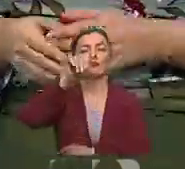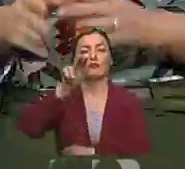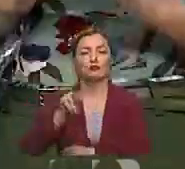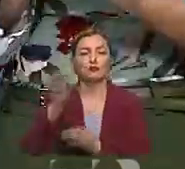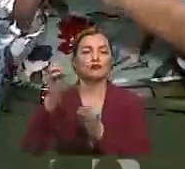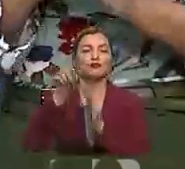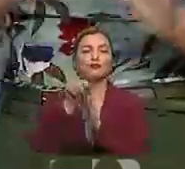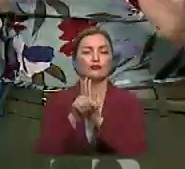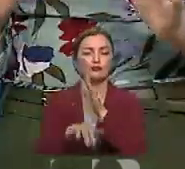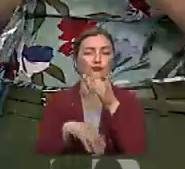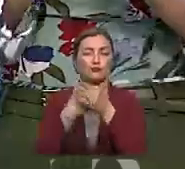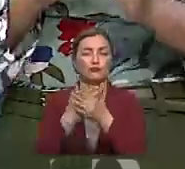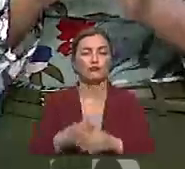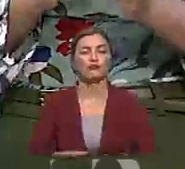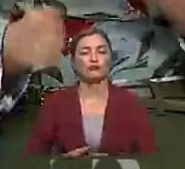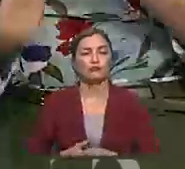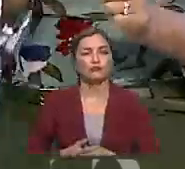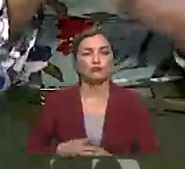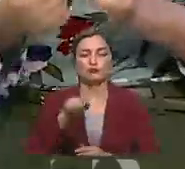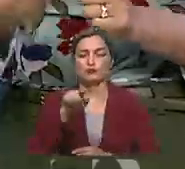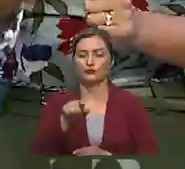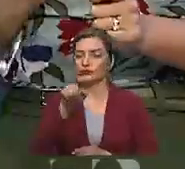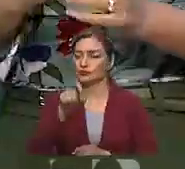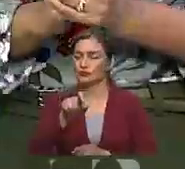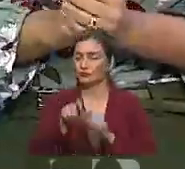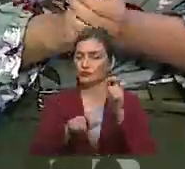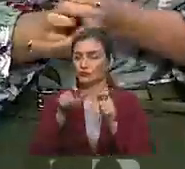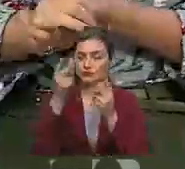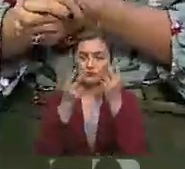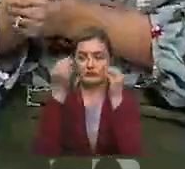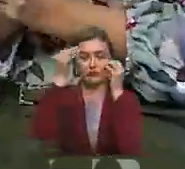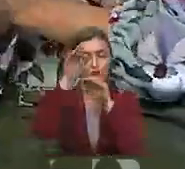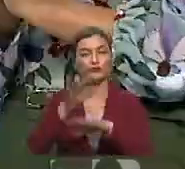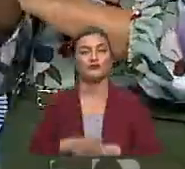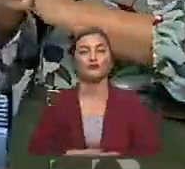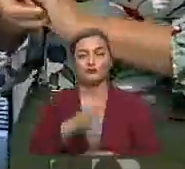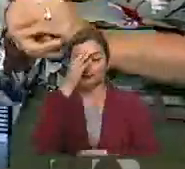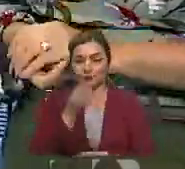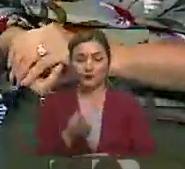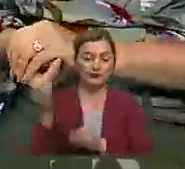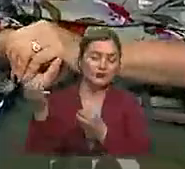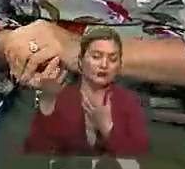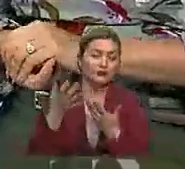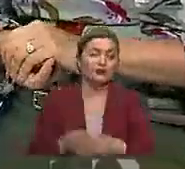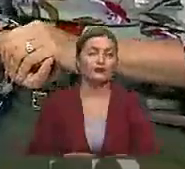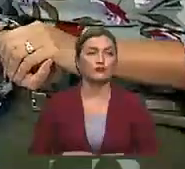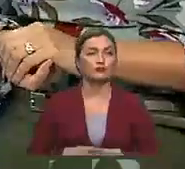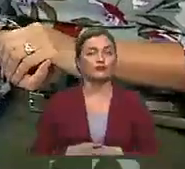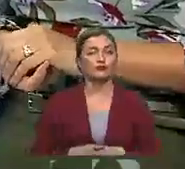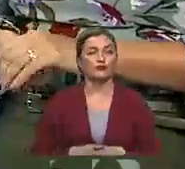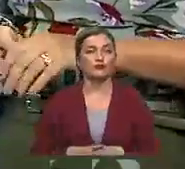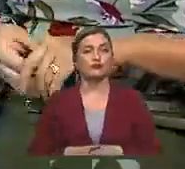Rodríguez para darles toda la información que usted necesita para avisar a la gente que nos viene a visitar. Juan Miguel, buenos días, cuéntanos.